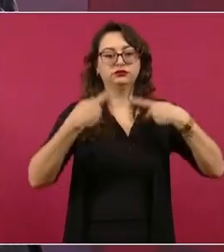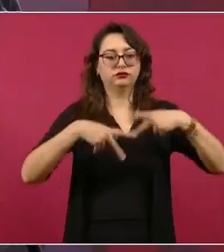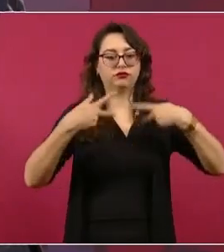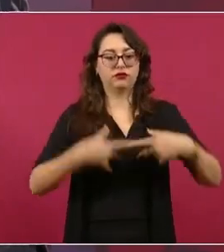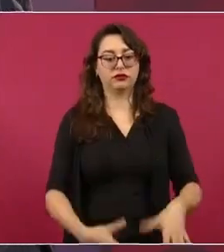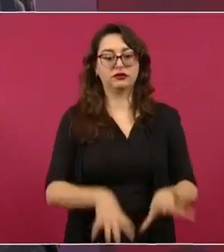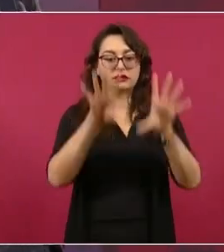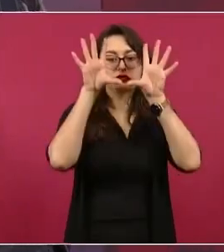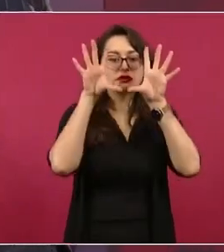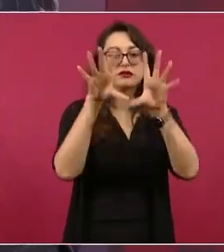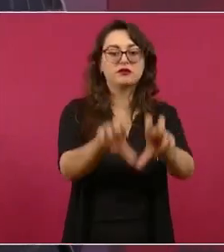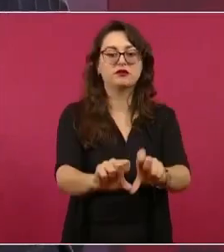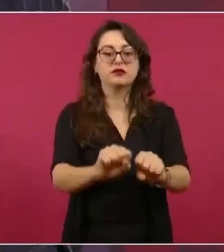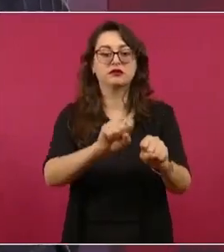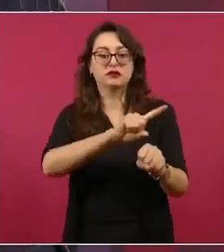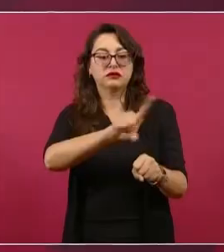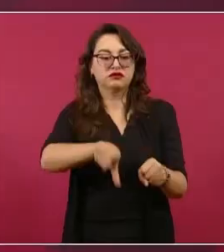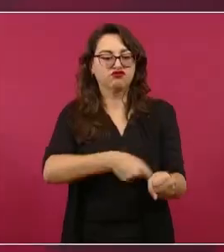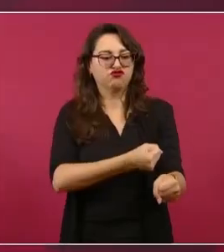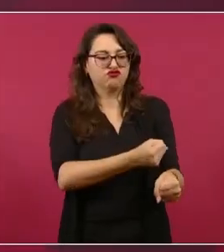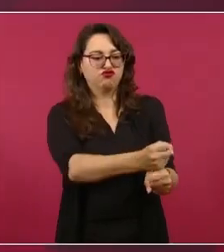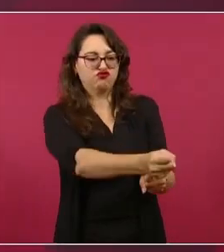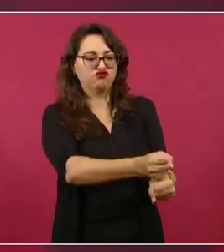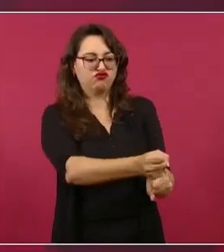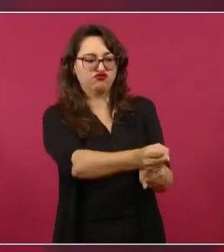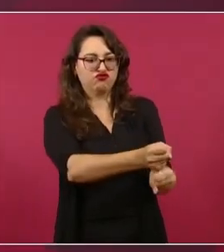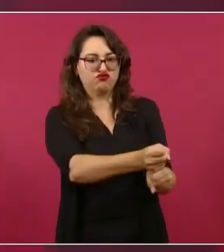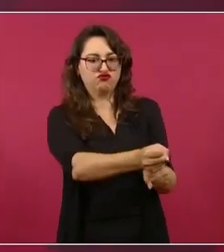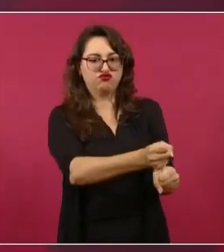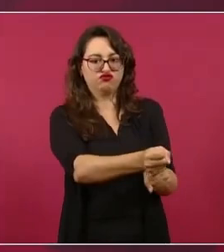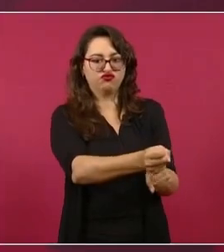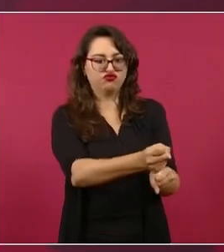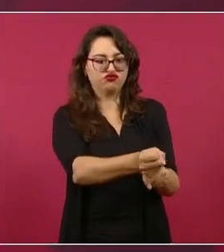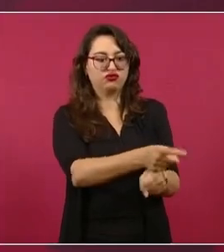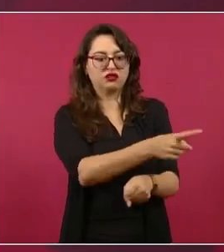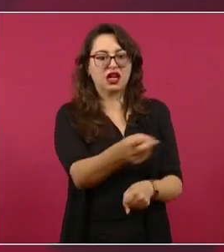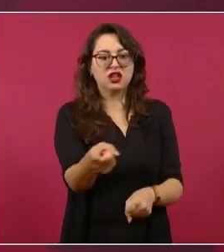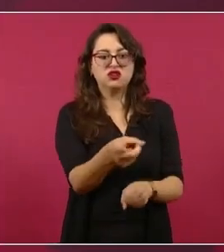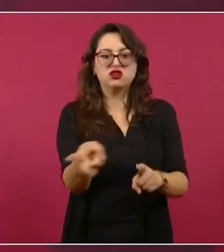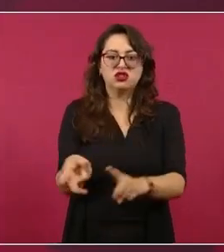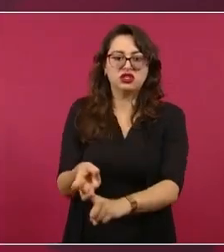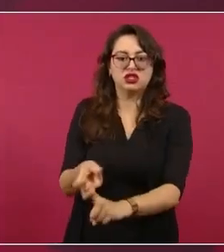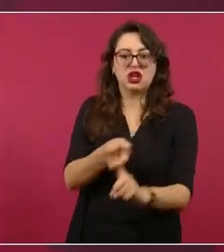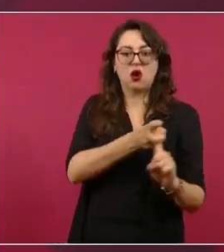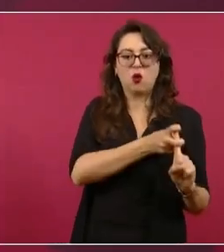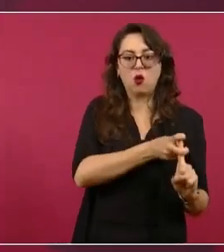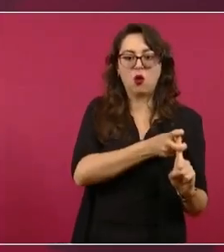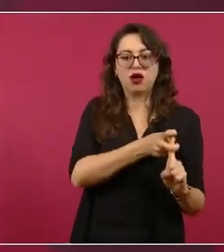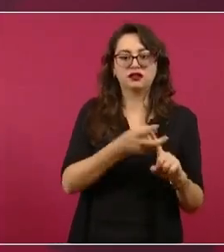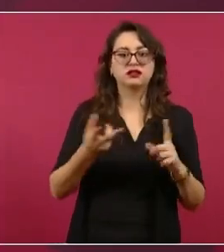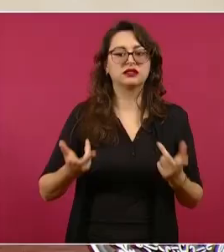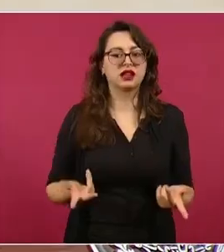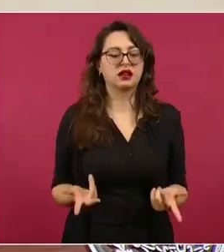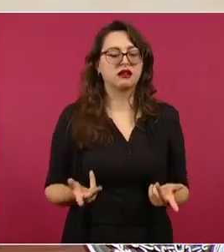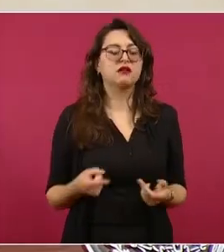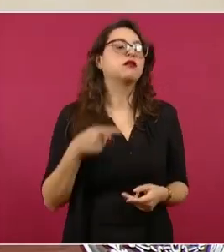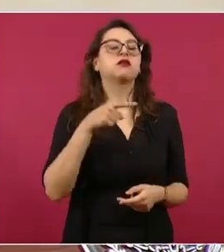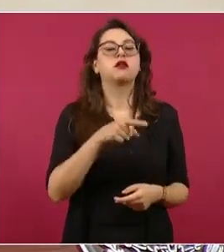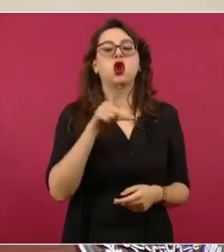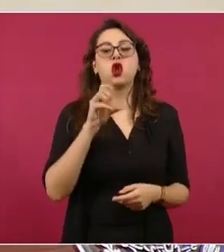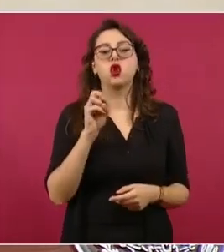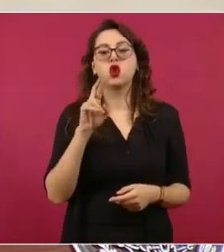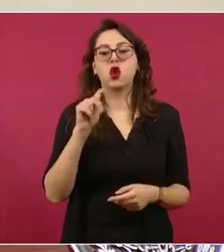Loret de Mola hizo todo un montaje. De allí aparece el Cerón, ¿no?